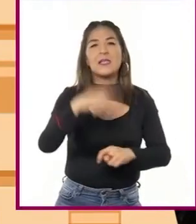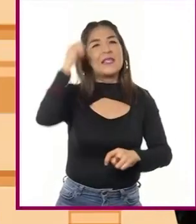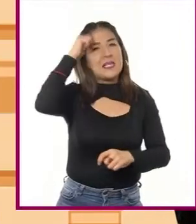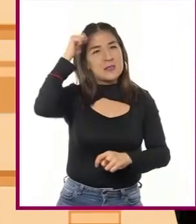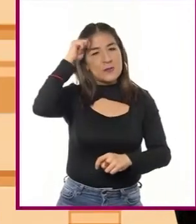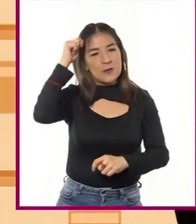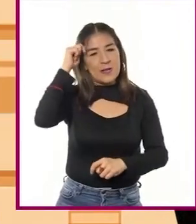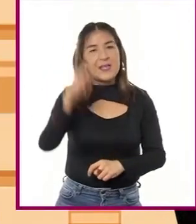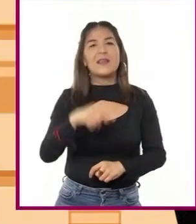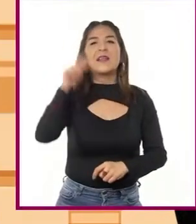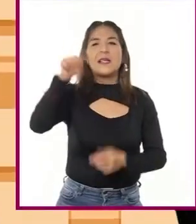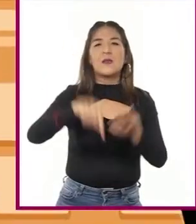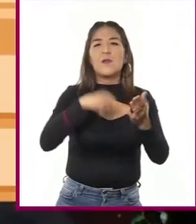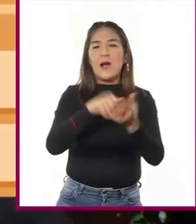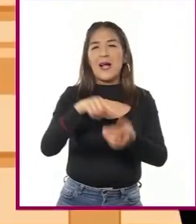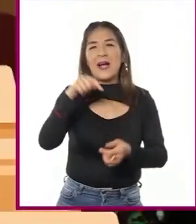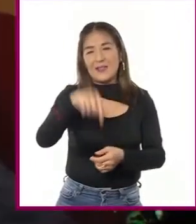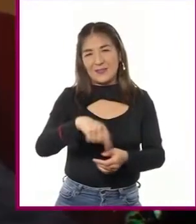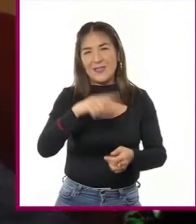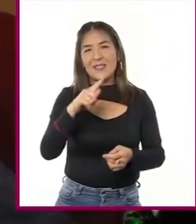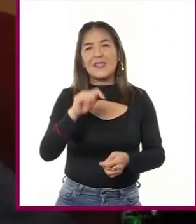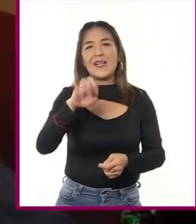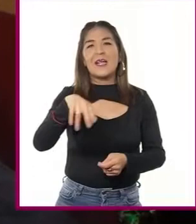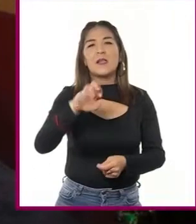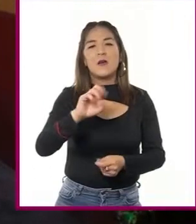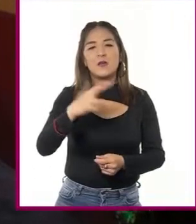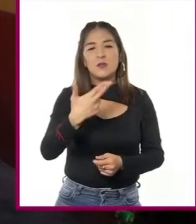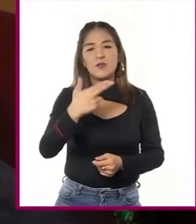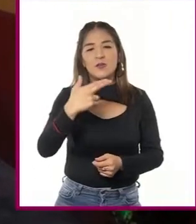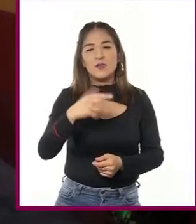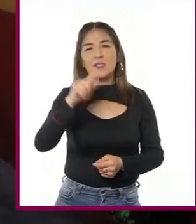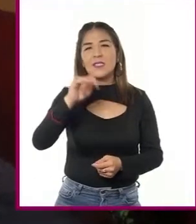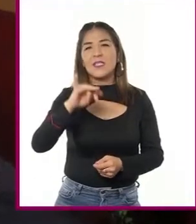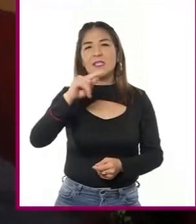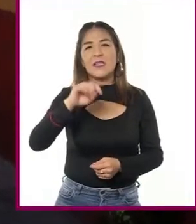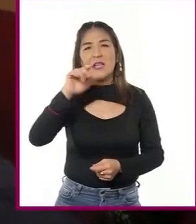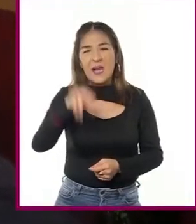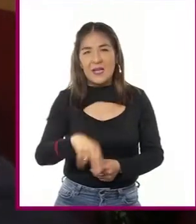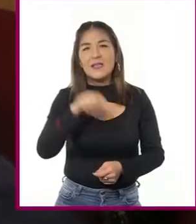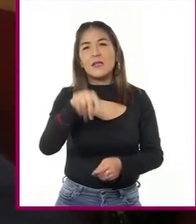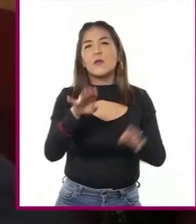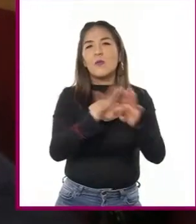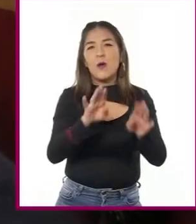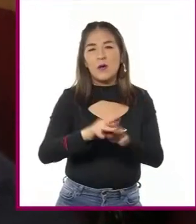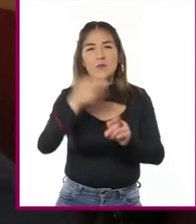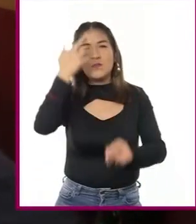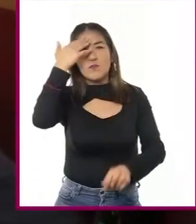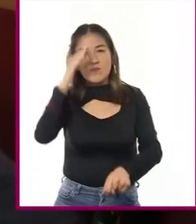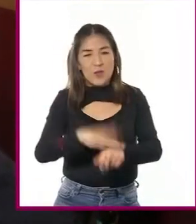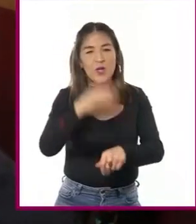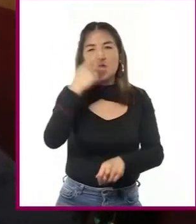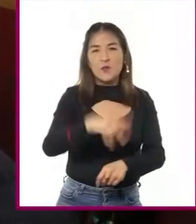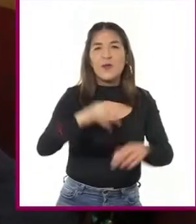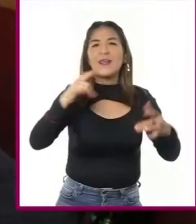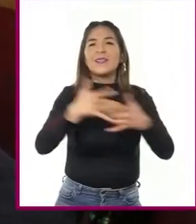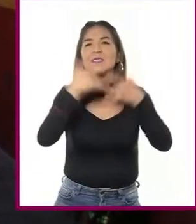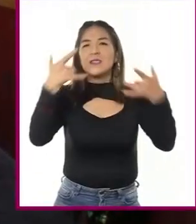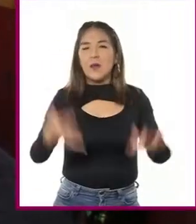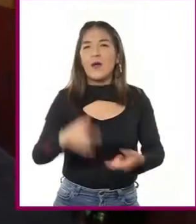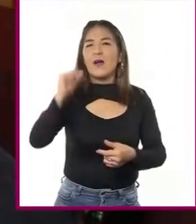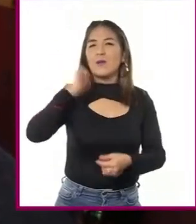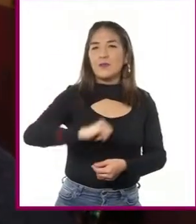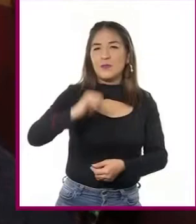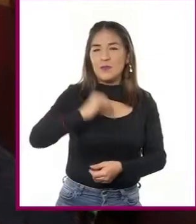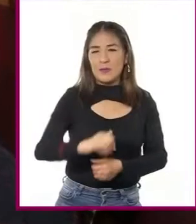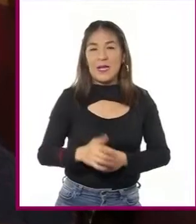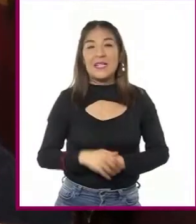y Tenochtitlán. Era el tlacuilo o escribano pintor quien se encargaba de registrar la memoria de las naciones de la época.